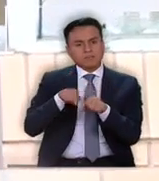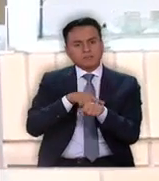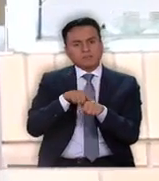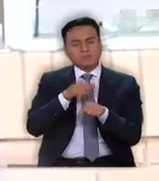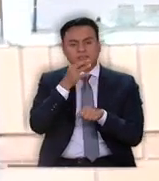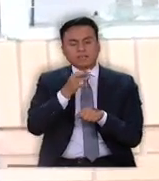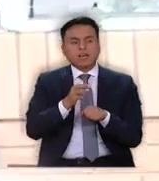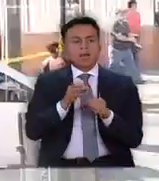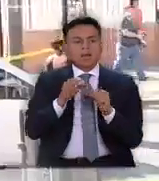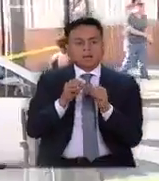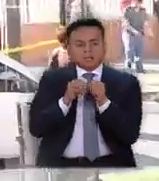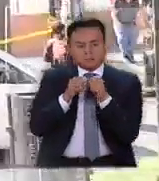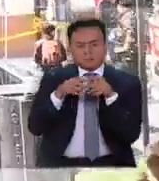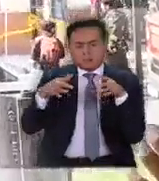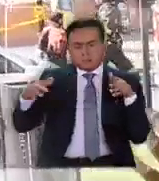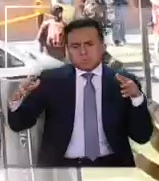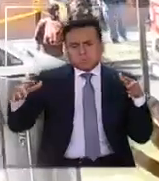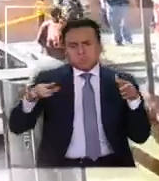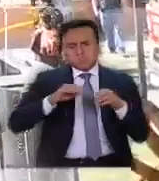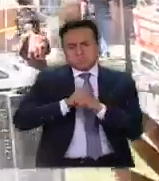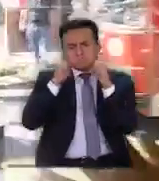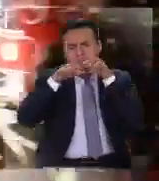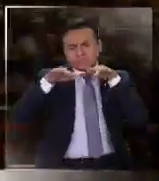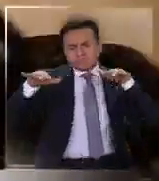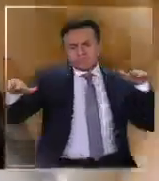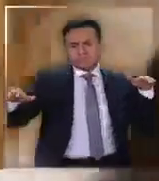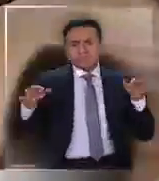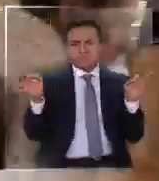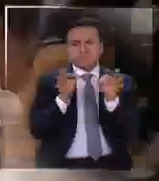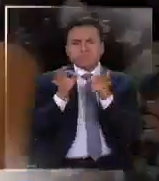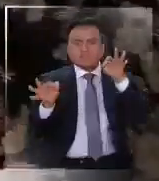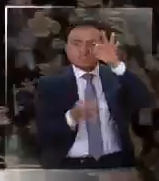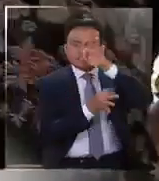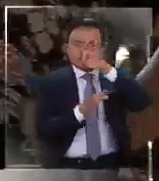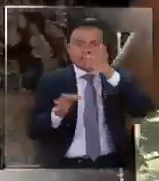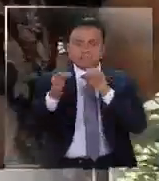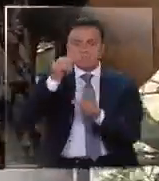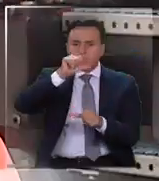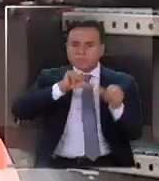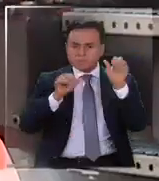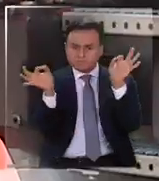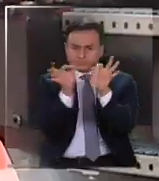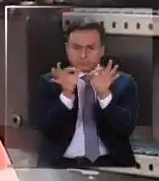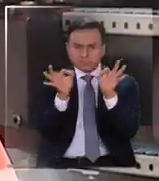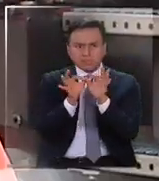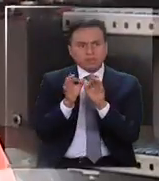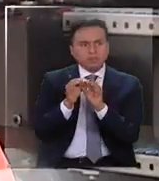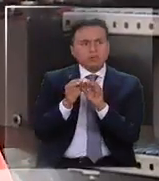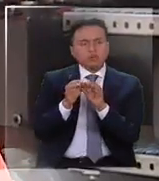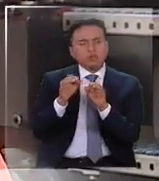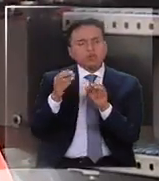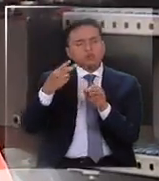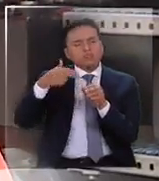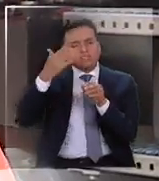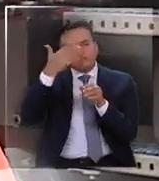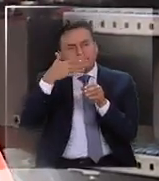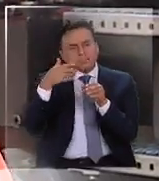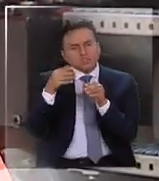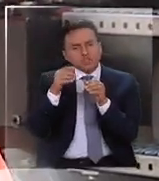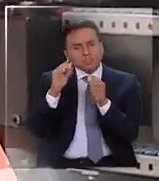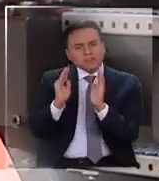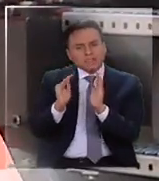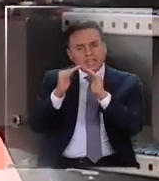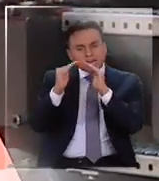onda expansiva que alcanzó varias cuadras tiene una explicación física y química. El gas combustible domiciliario tiene una